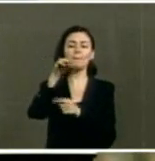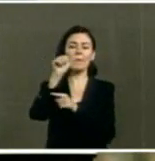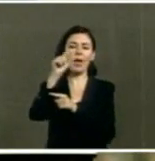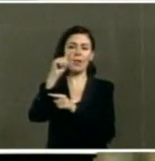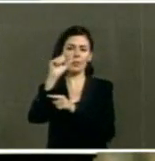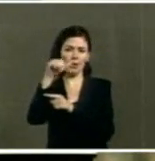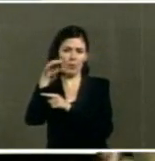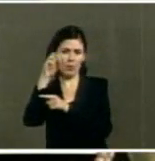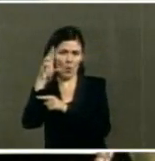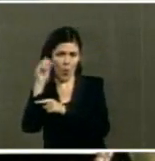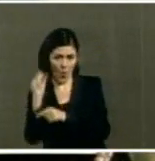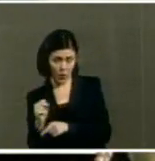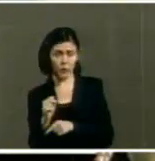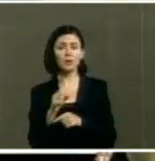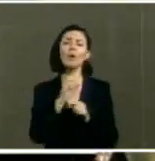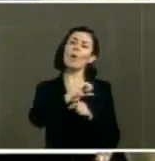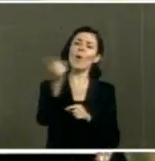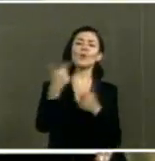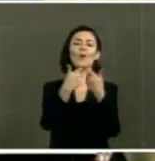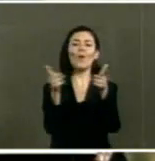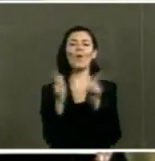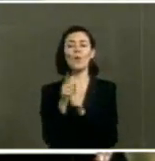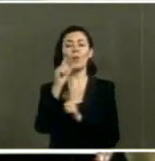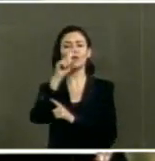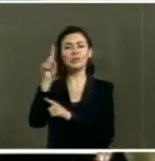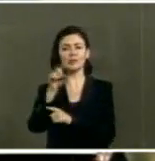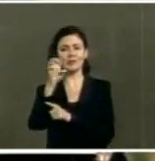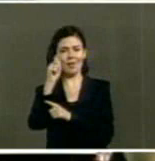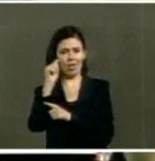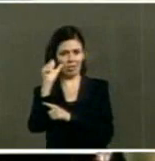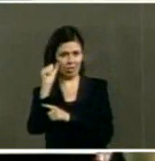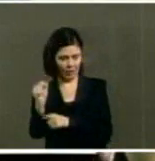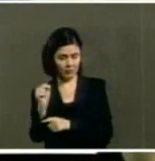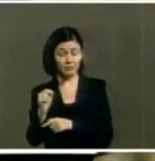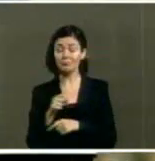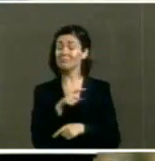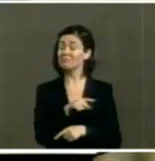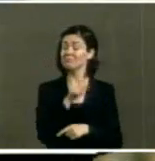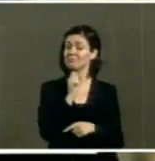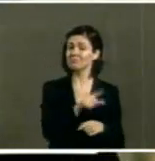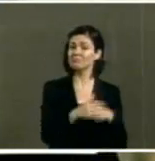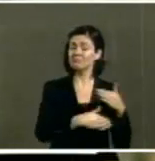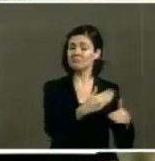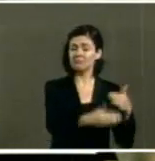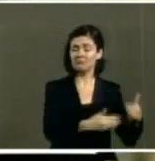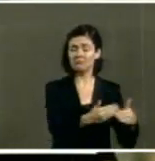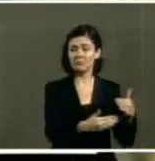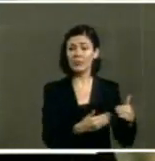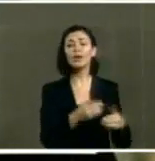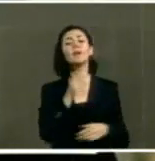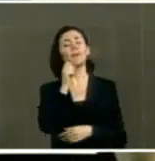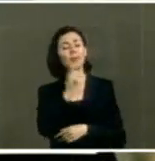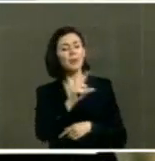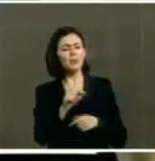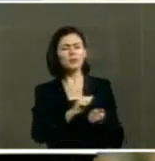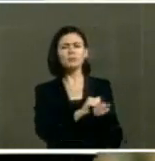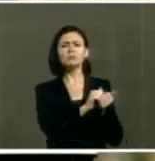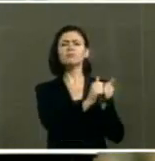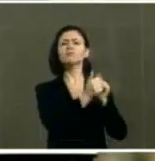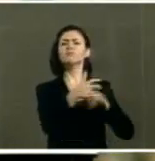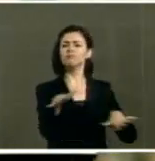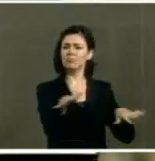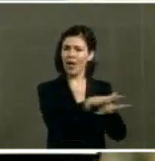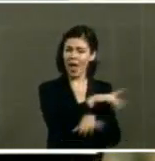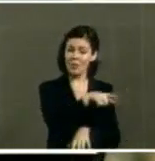los Zetas. Se dio también un cambio relevante en la operación de estos grupos criminales, pues ya no